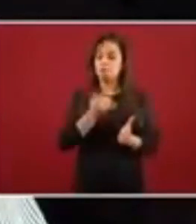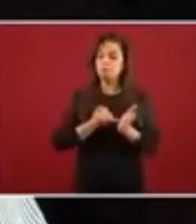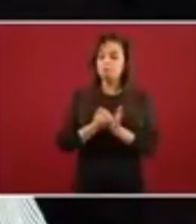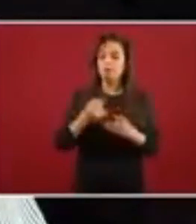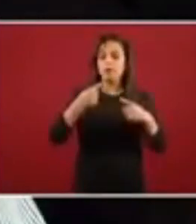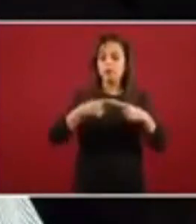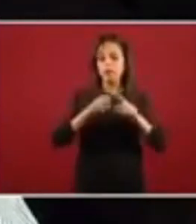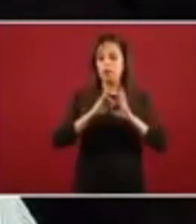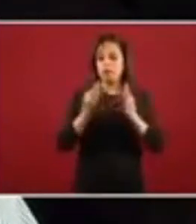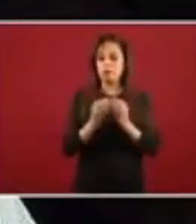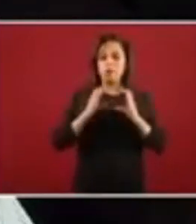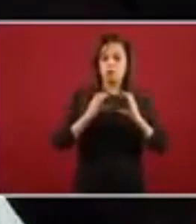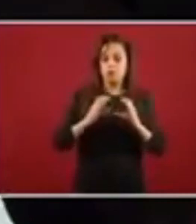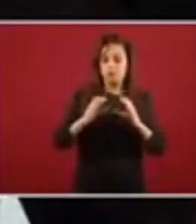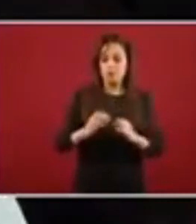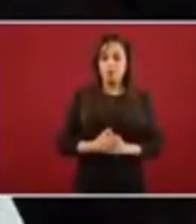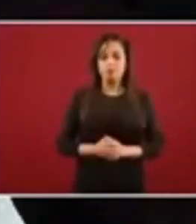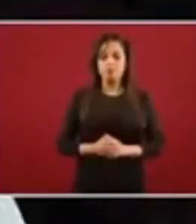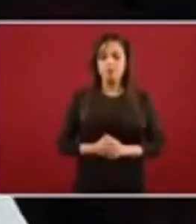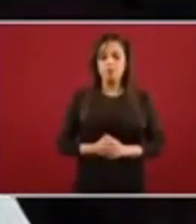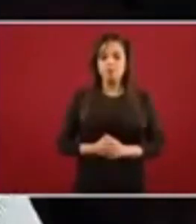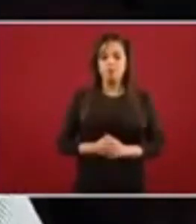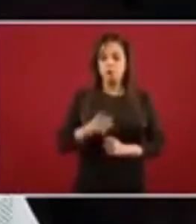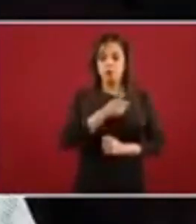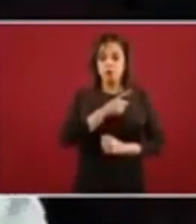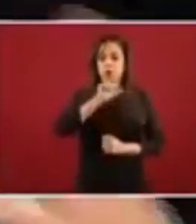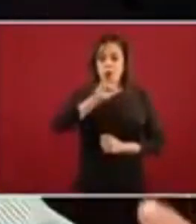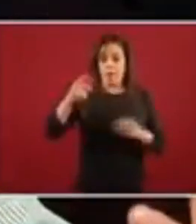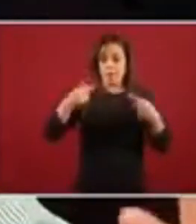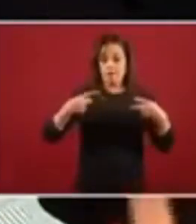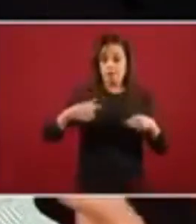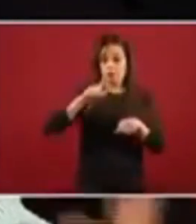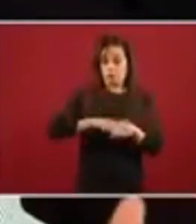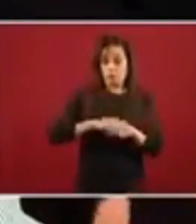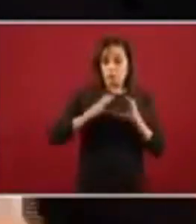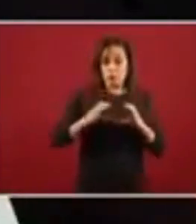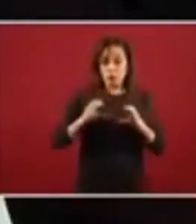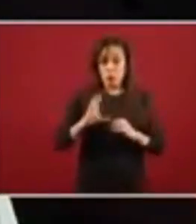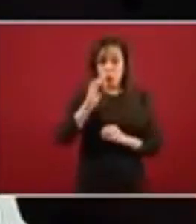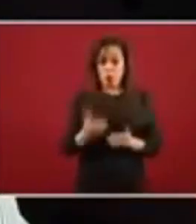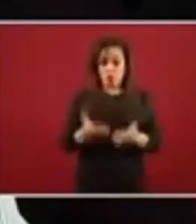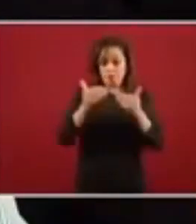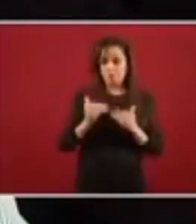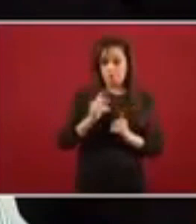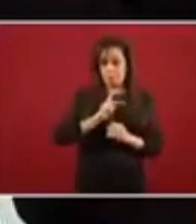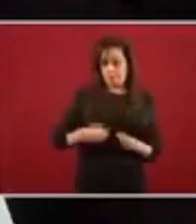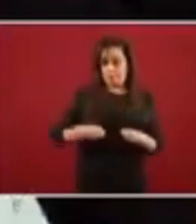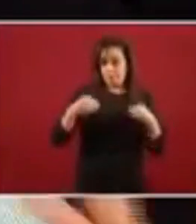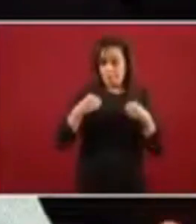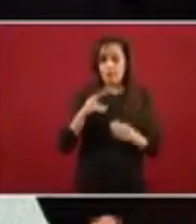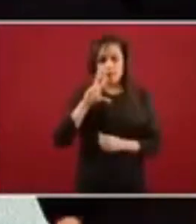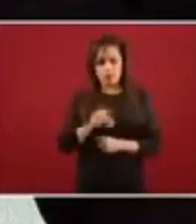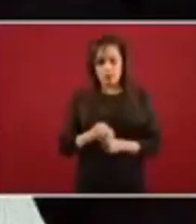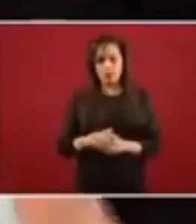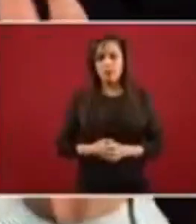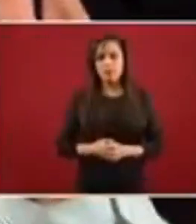solamente aquellas que están encaminadas a la protección personal o de nuestro entorno íntimo. En la